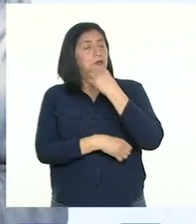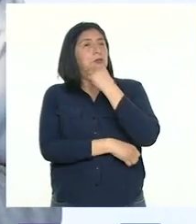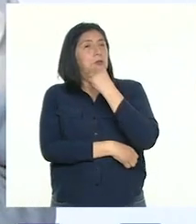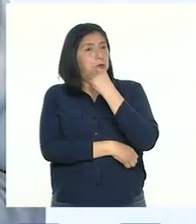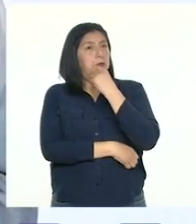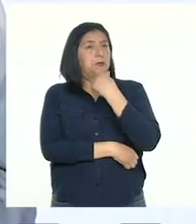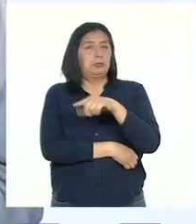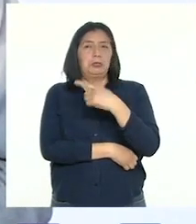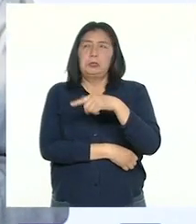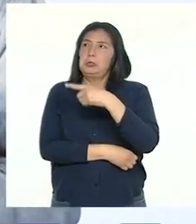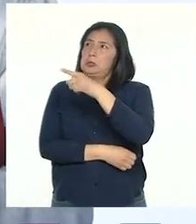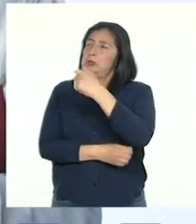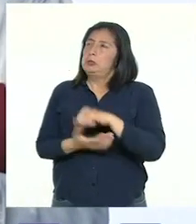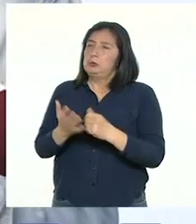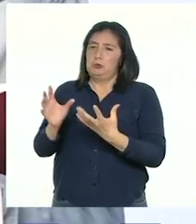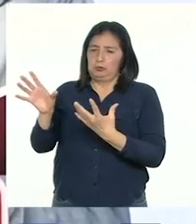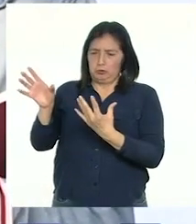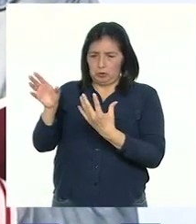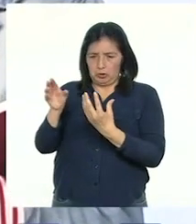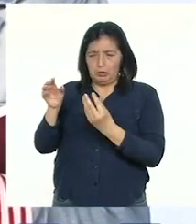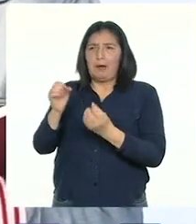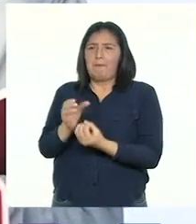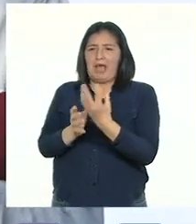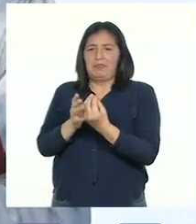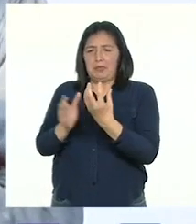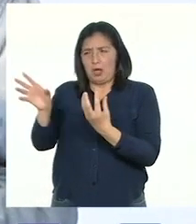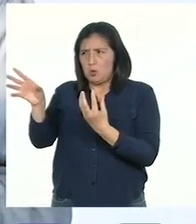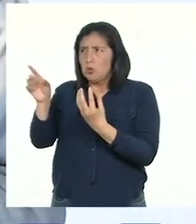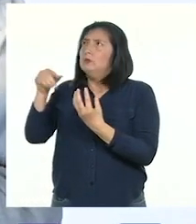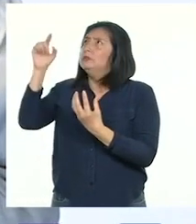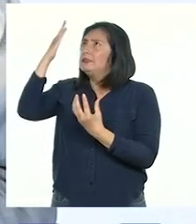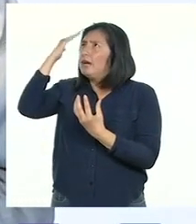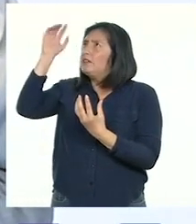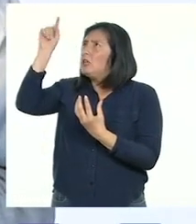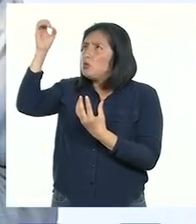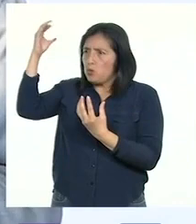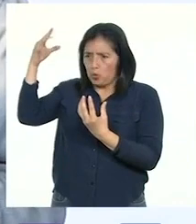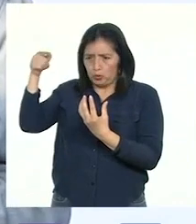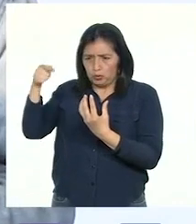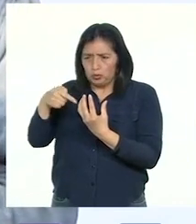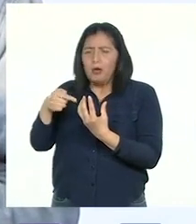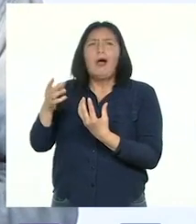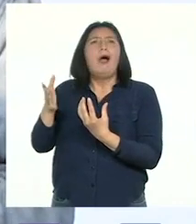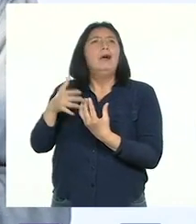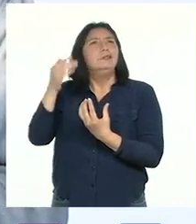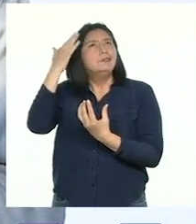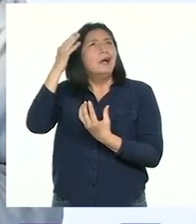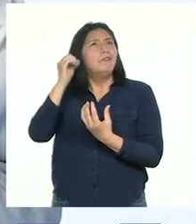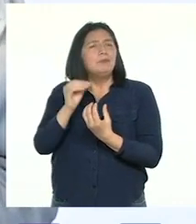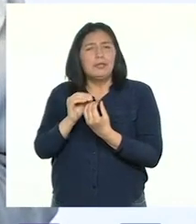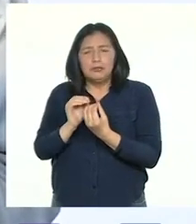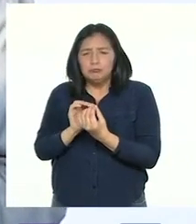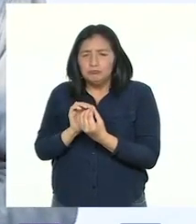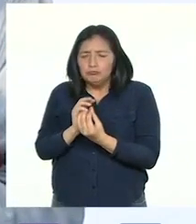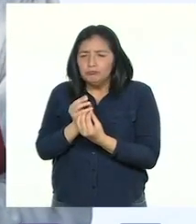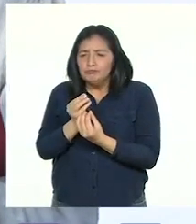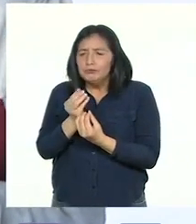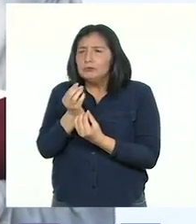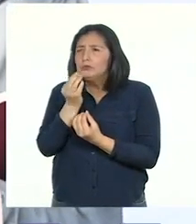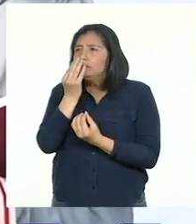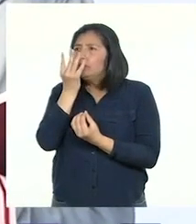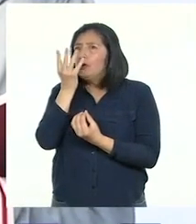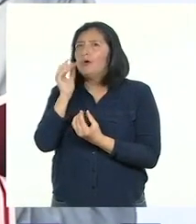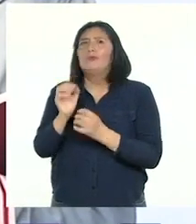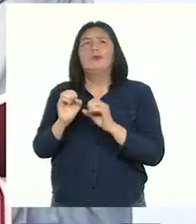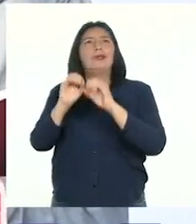los detectores de luz o fotorreceptores. Las plantas saben que deben aprovechar ese momento para florecer porque los días